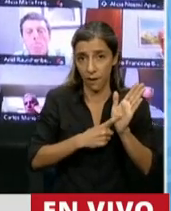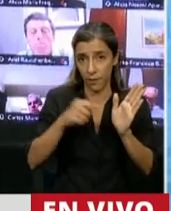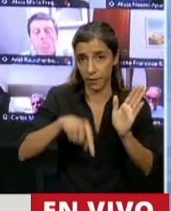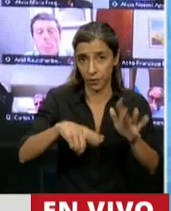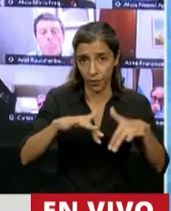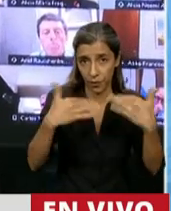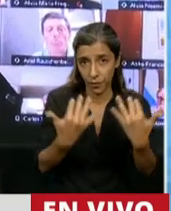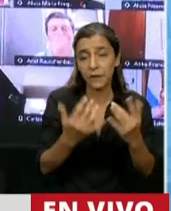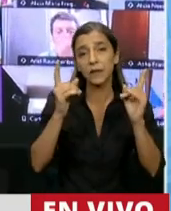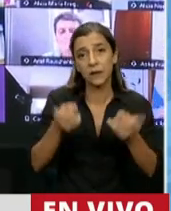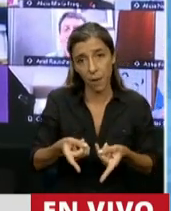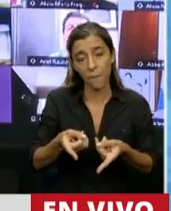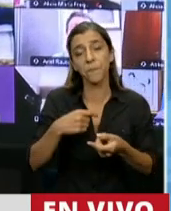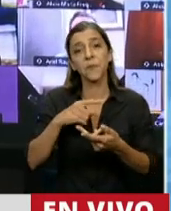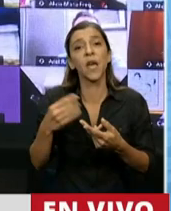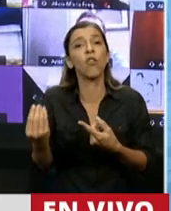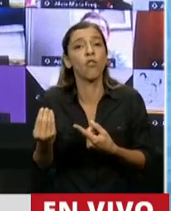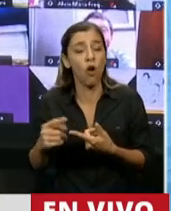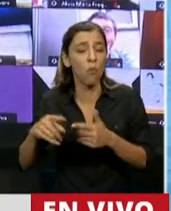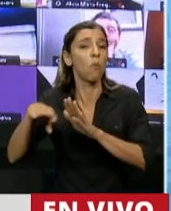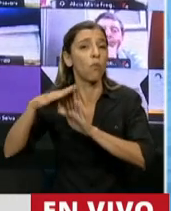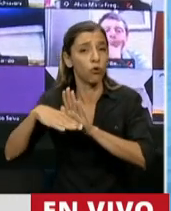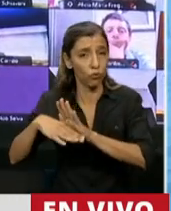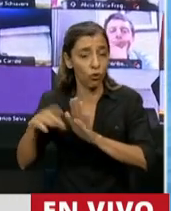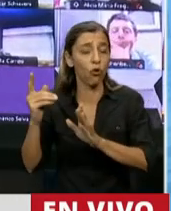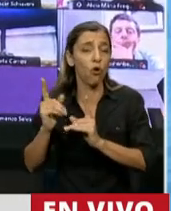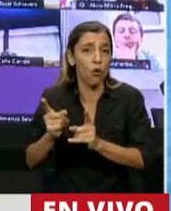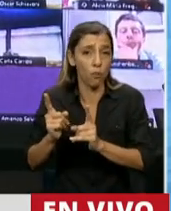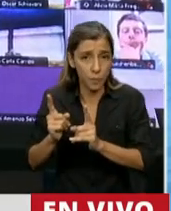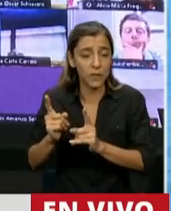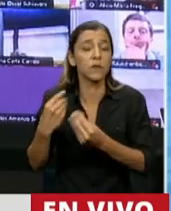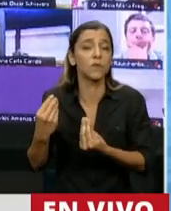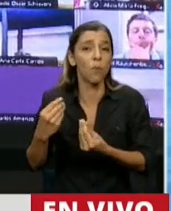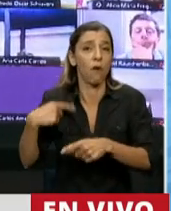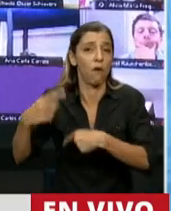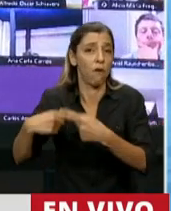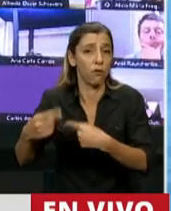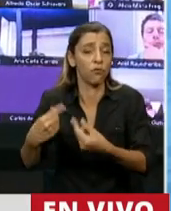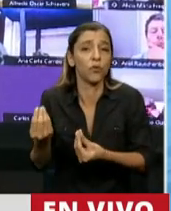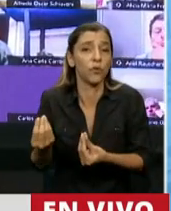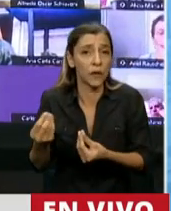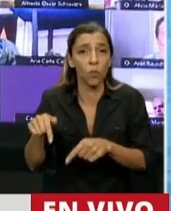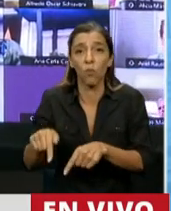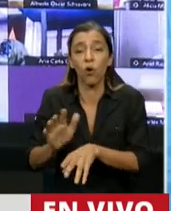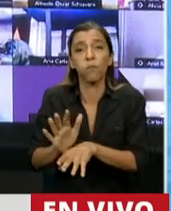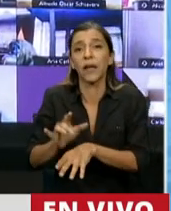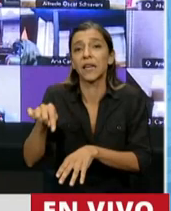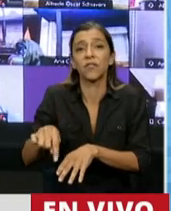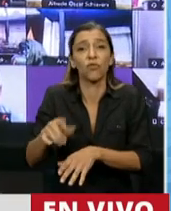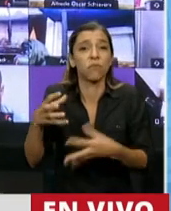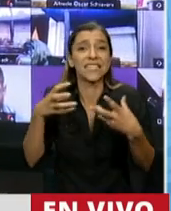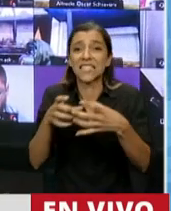y por el otro lado con la vigencia de un protocolo que continúe en función de que es un acto único